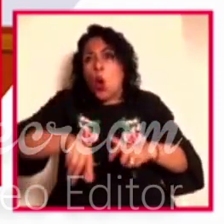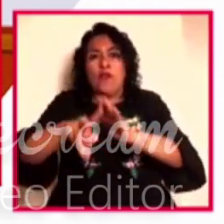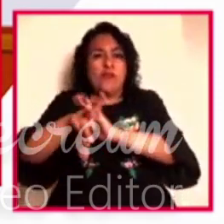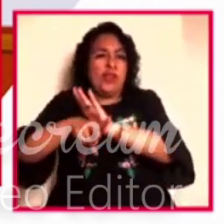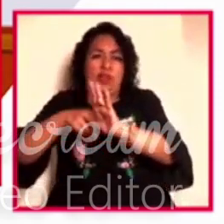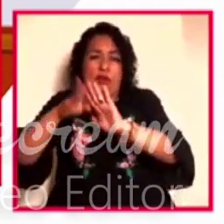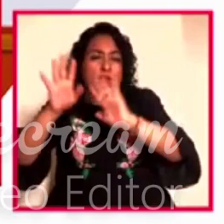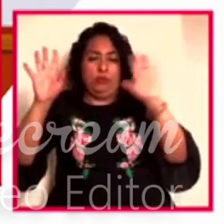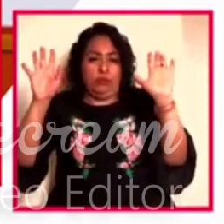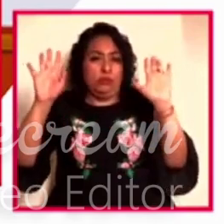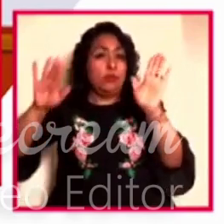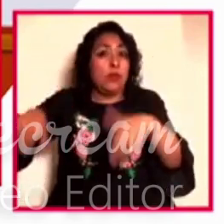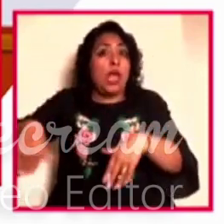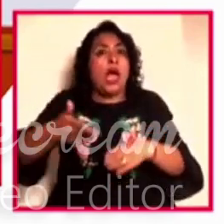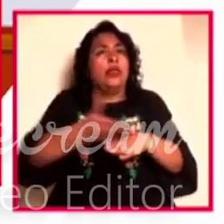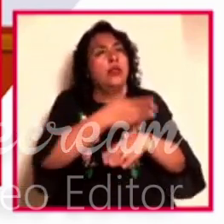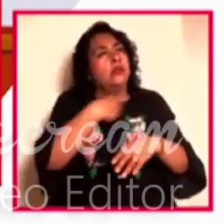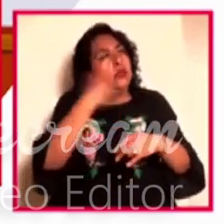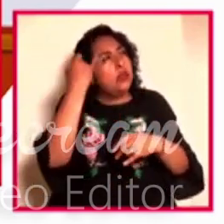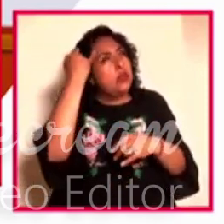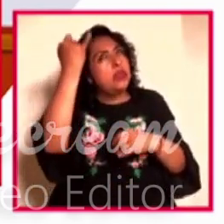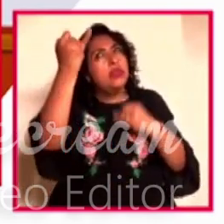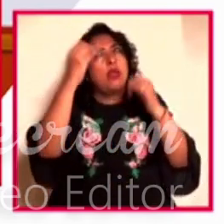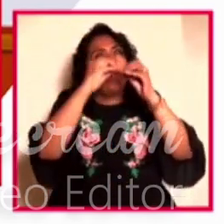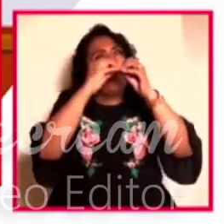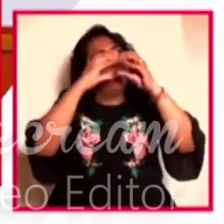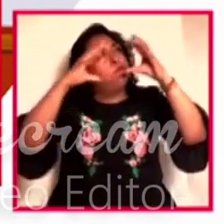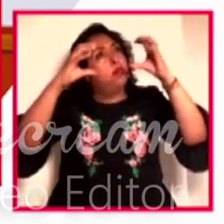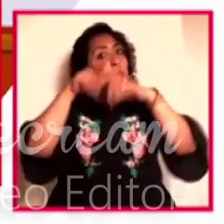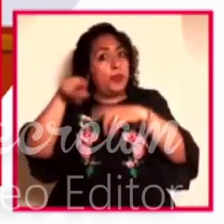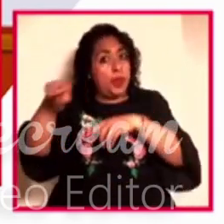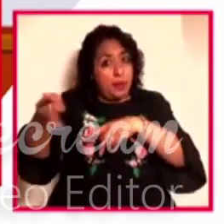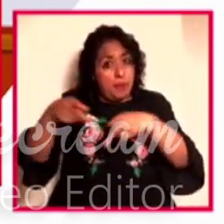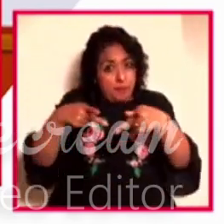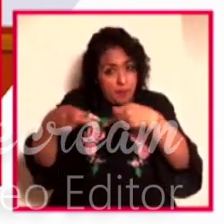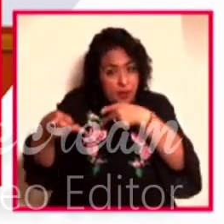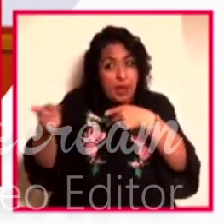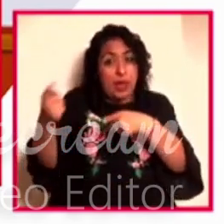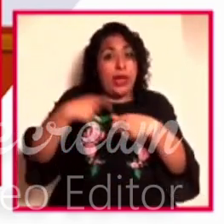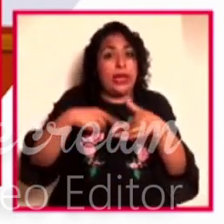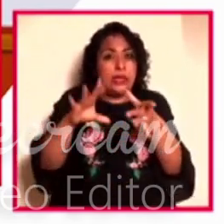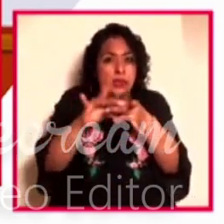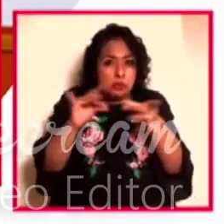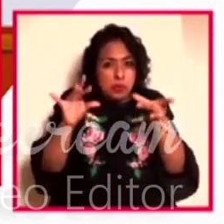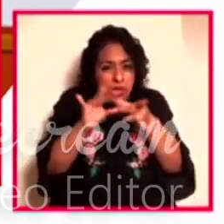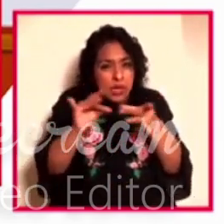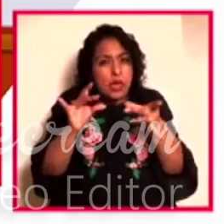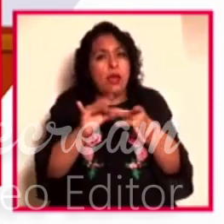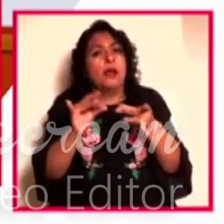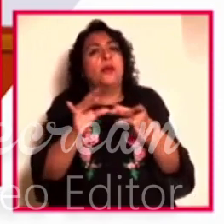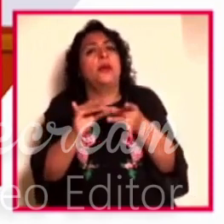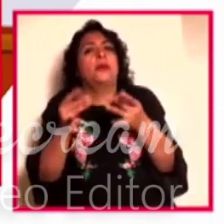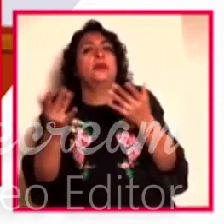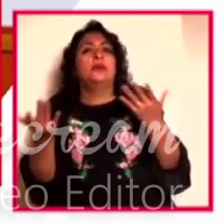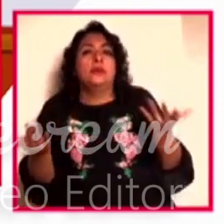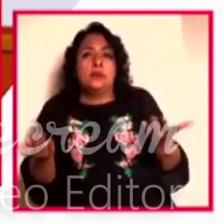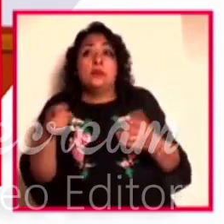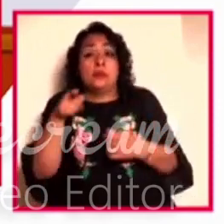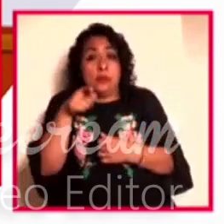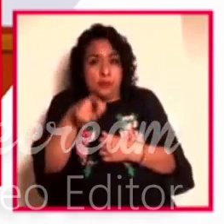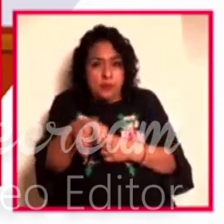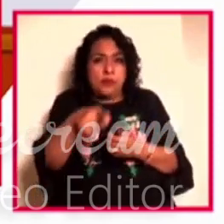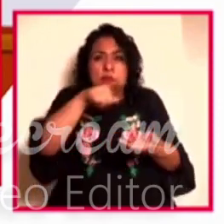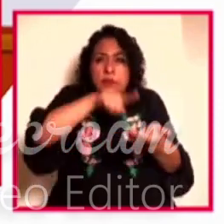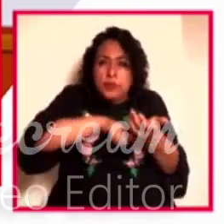imaginábamos la escena, pero él preparaba, él nos explicaba primero de qué iba la ópera,